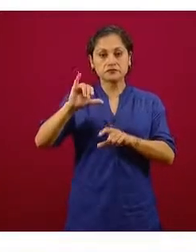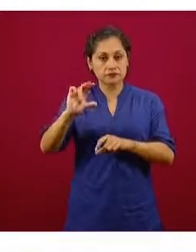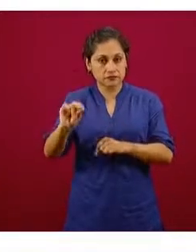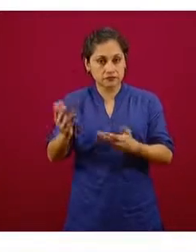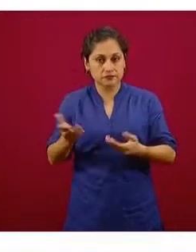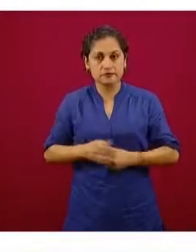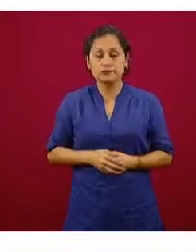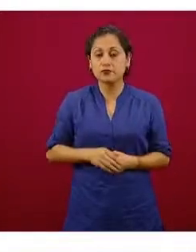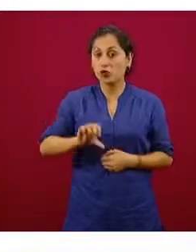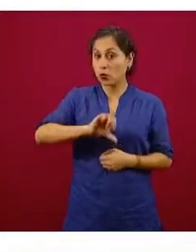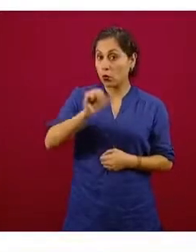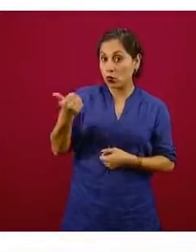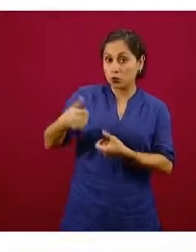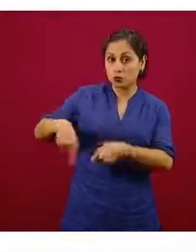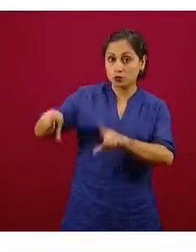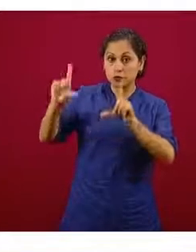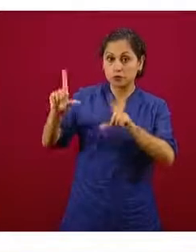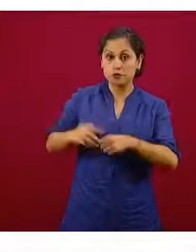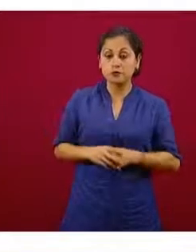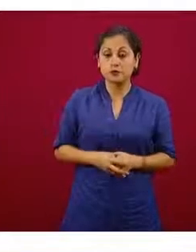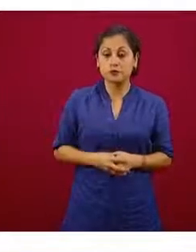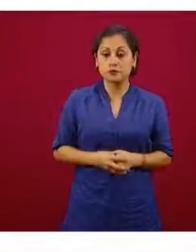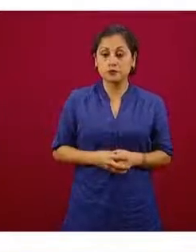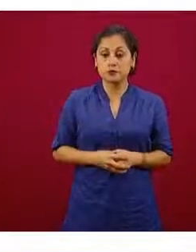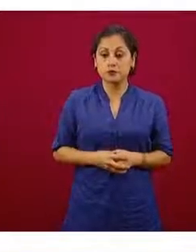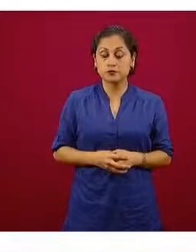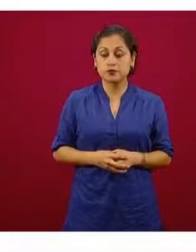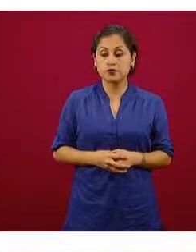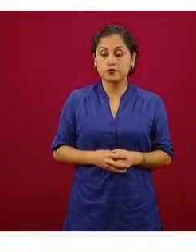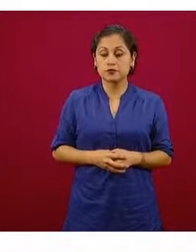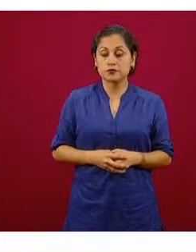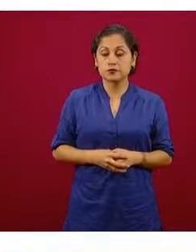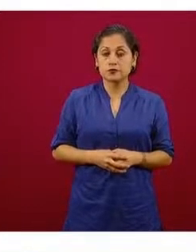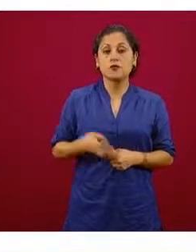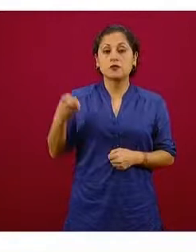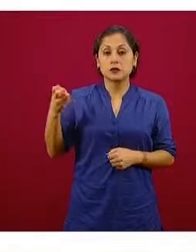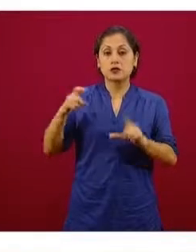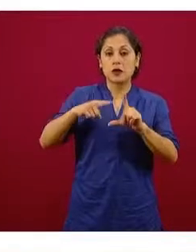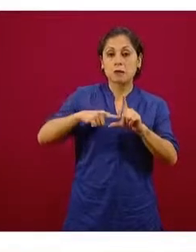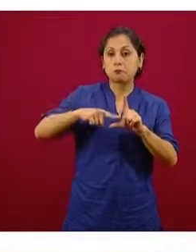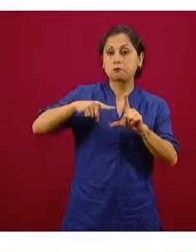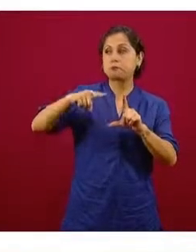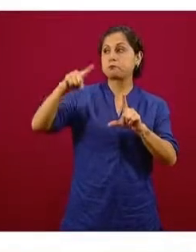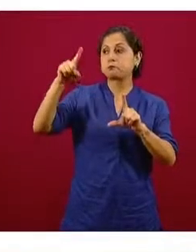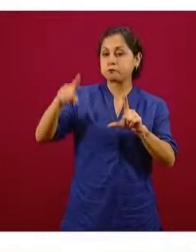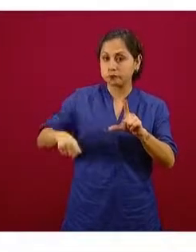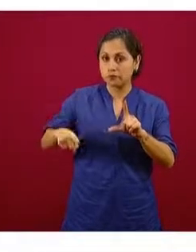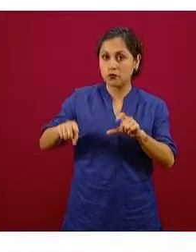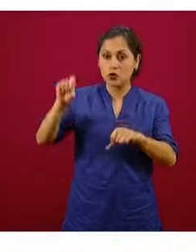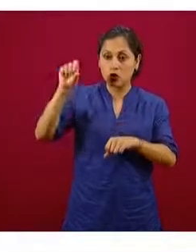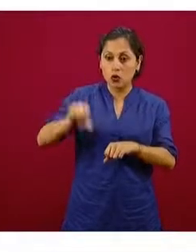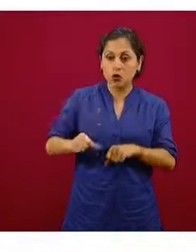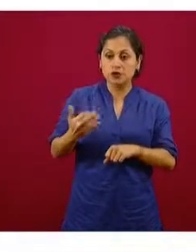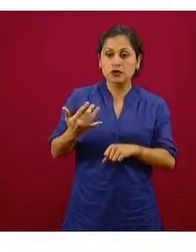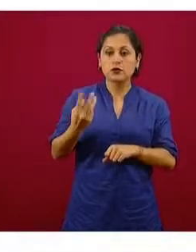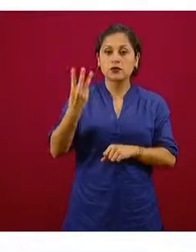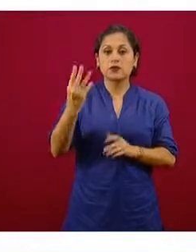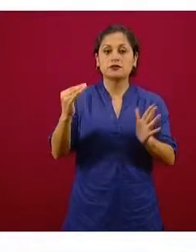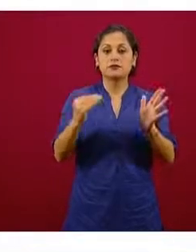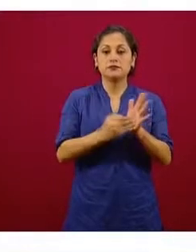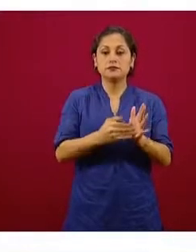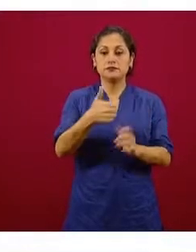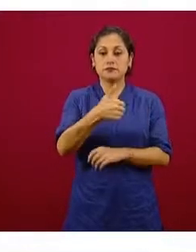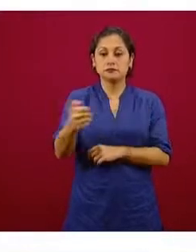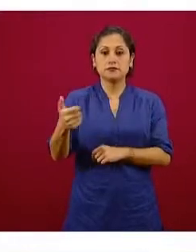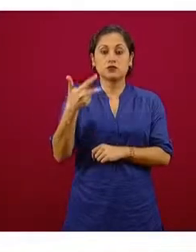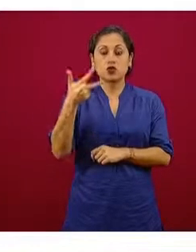la siguiente diapositiva, que es precisamente la curva epidémica. Tenemos hoy 53.608 casos que